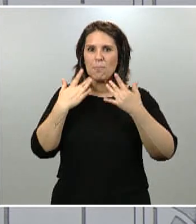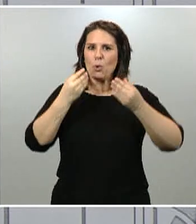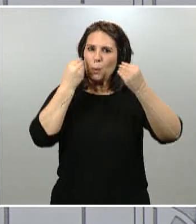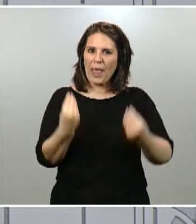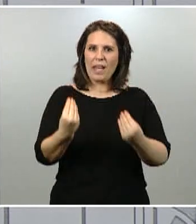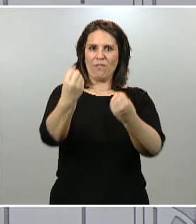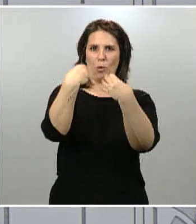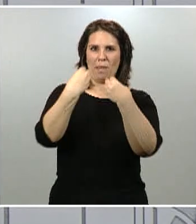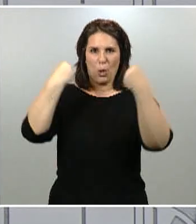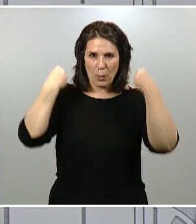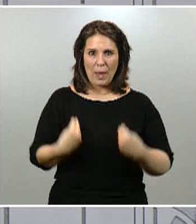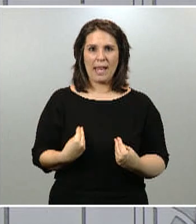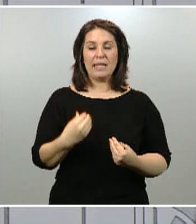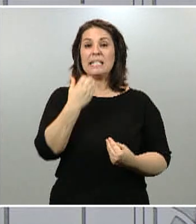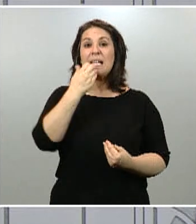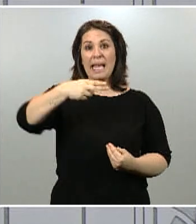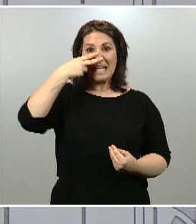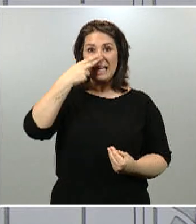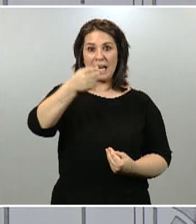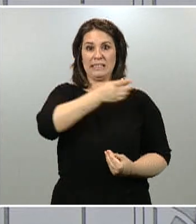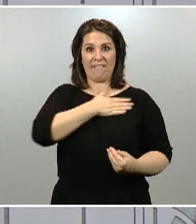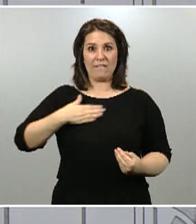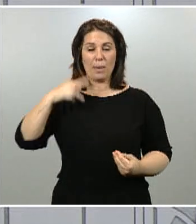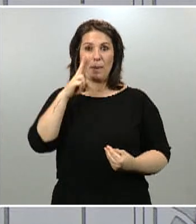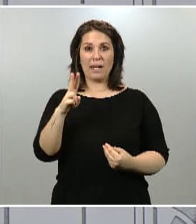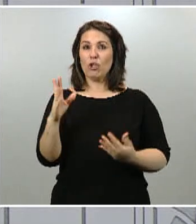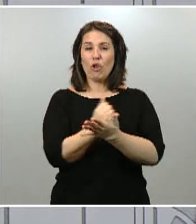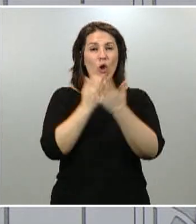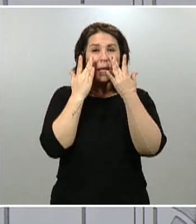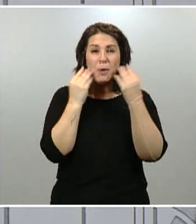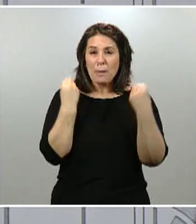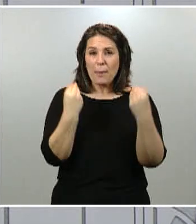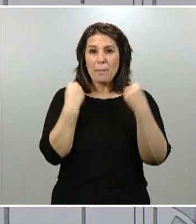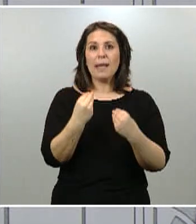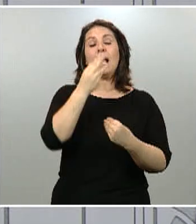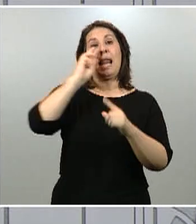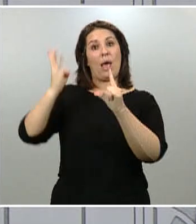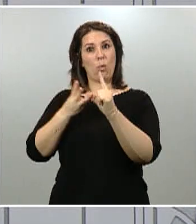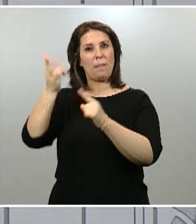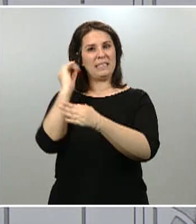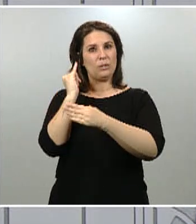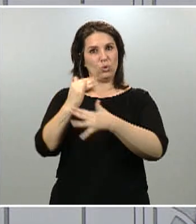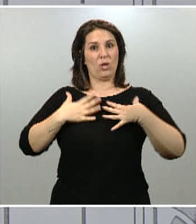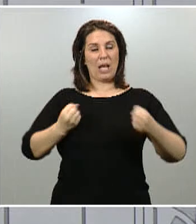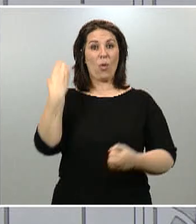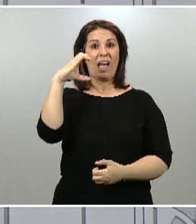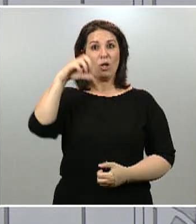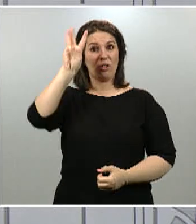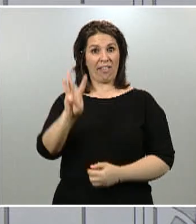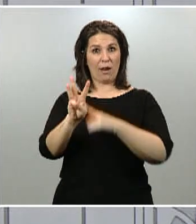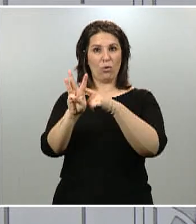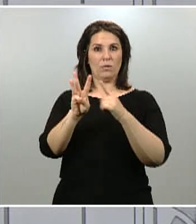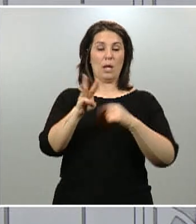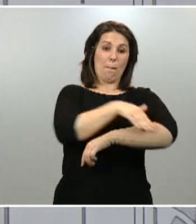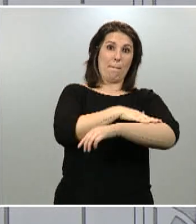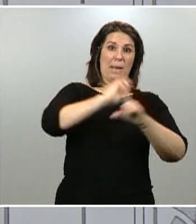tiene interés en ver la serie limpia, en la página web del Instituto de Salud Carlos III, a la que se puede acceder también desde el Ministerio, se